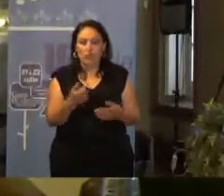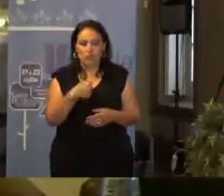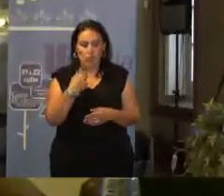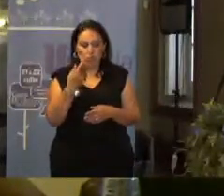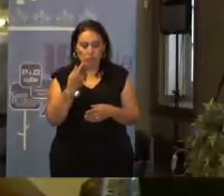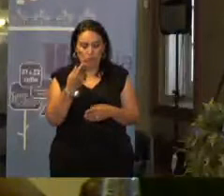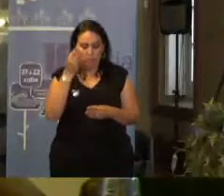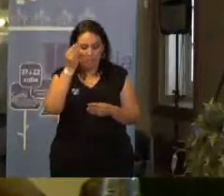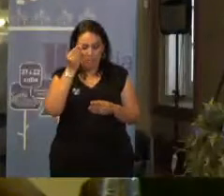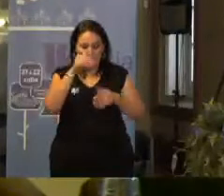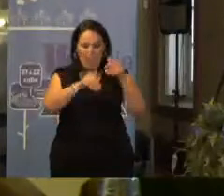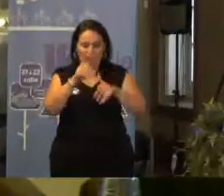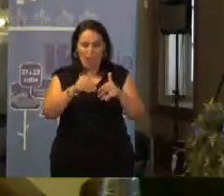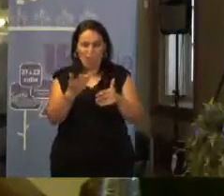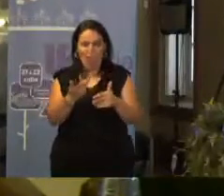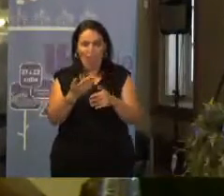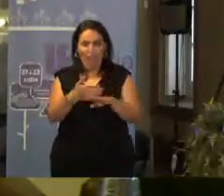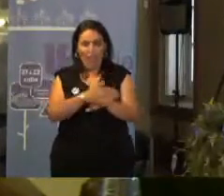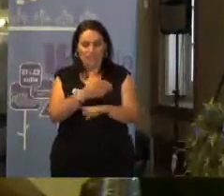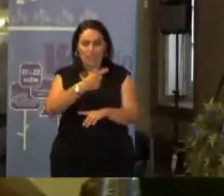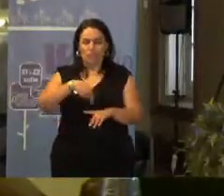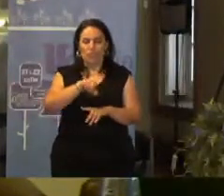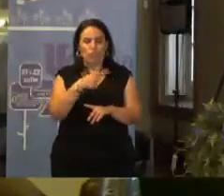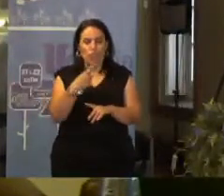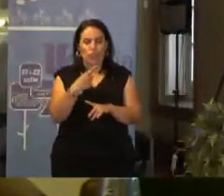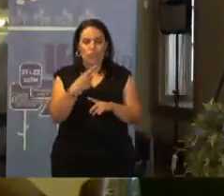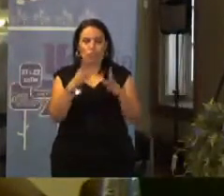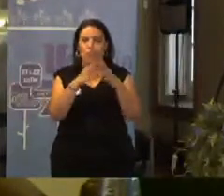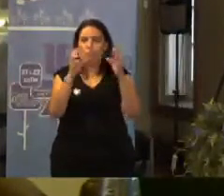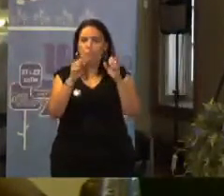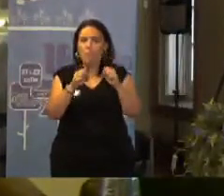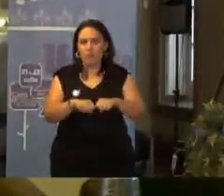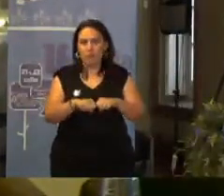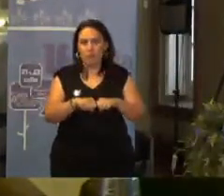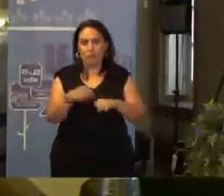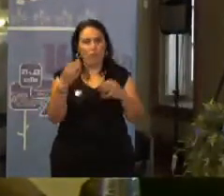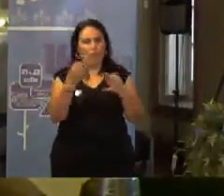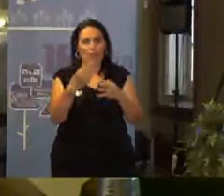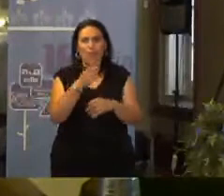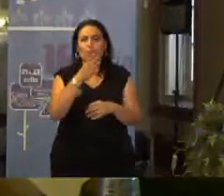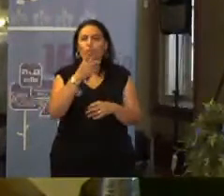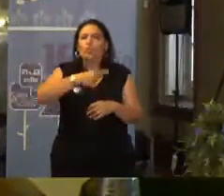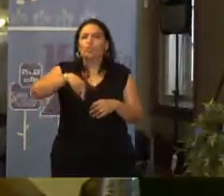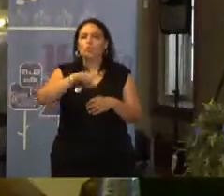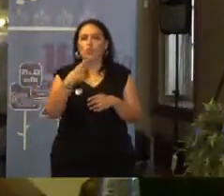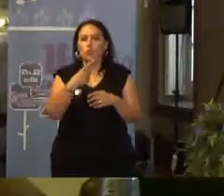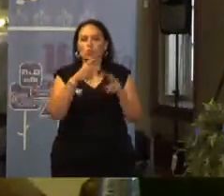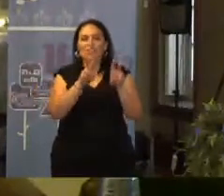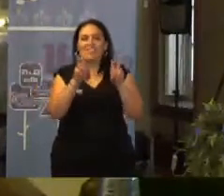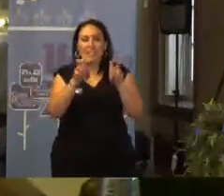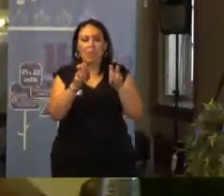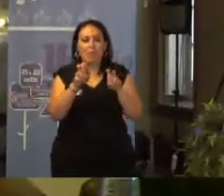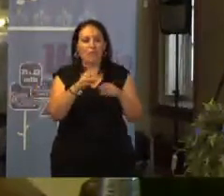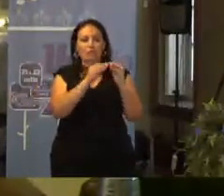previo a calquera elección temos que ser capaces de chegar a uns pactos, de que vamos a falar de unhas determinadas cousas, de que en